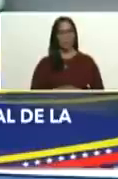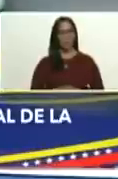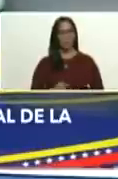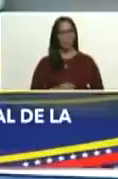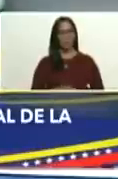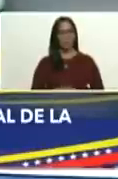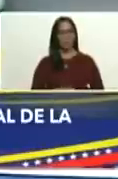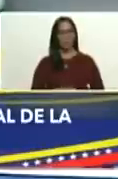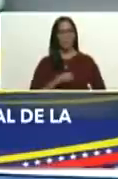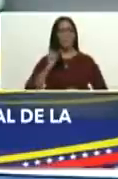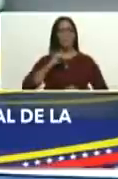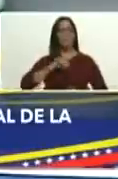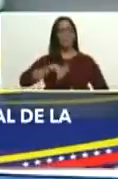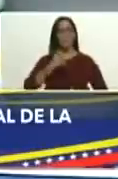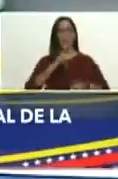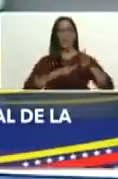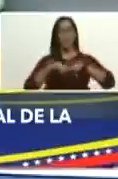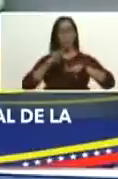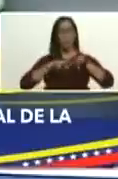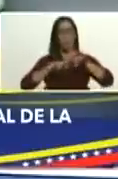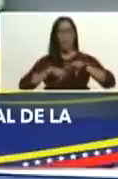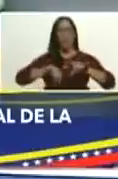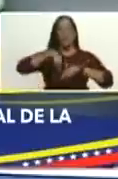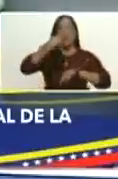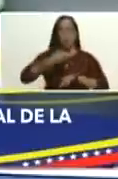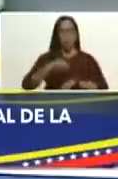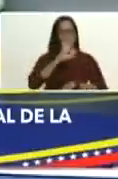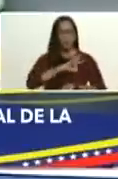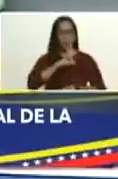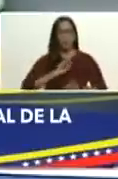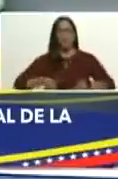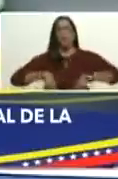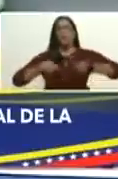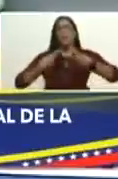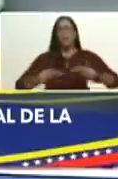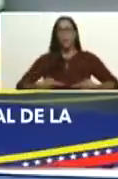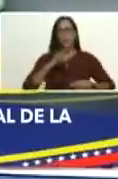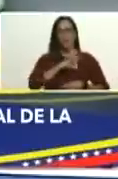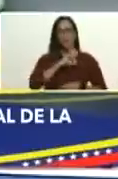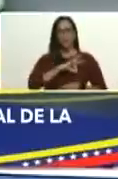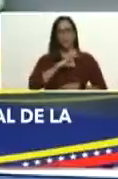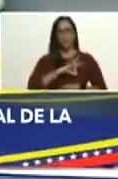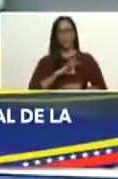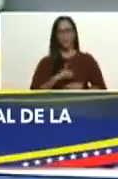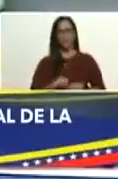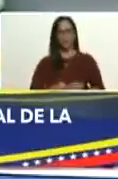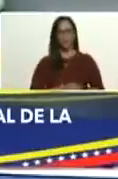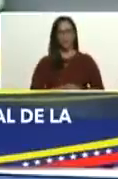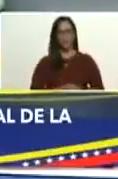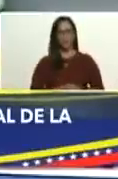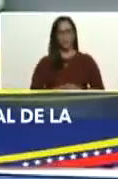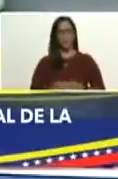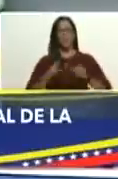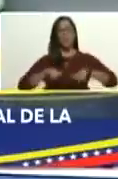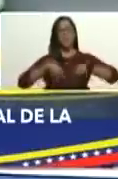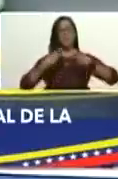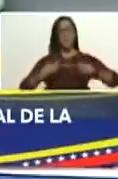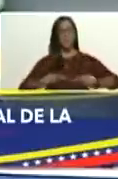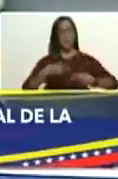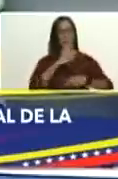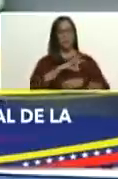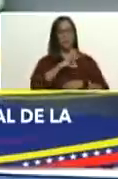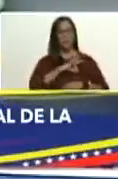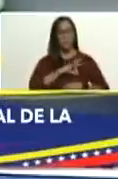Si se puede construir otra sociedad, una nueva sociedad. Y esa nueva sociedad es